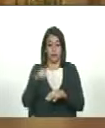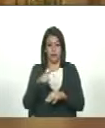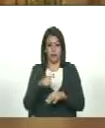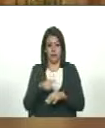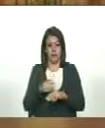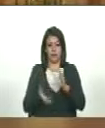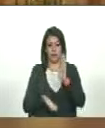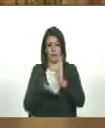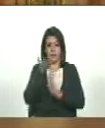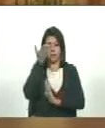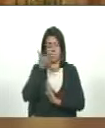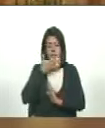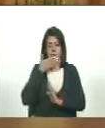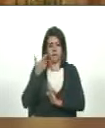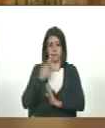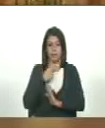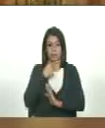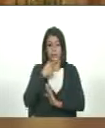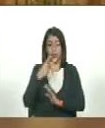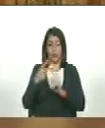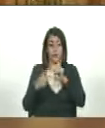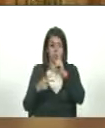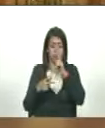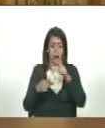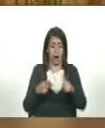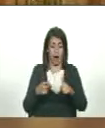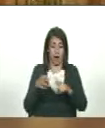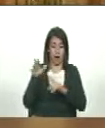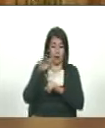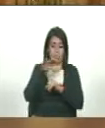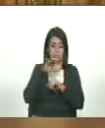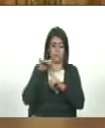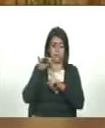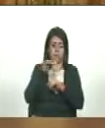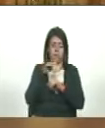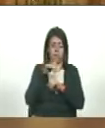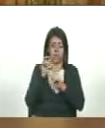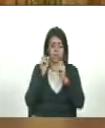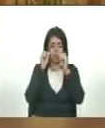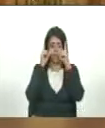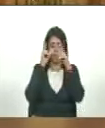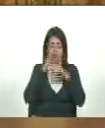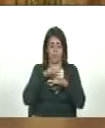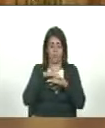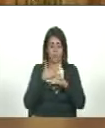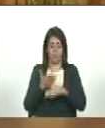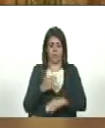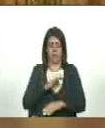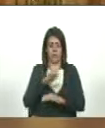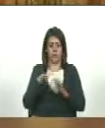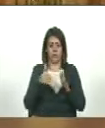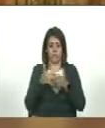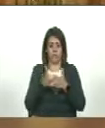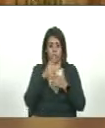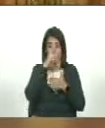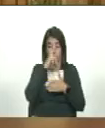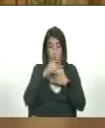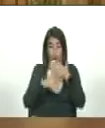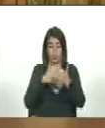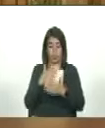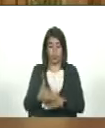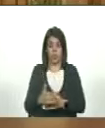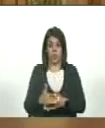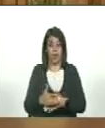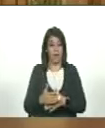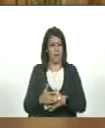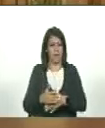salido a superar las voces malsanas. Es increíble porque todo el año el